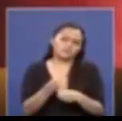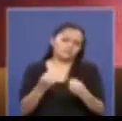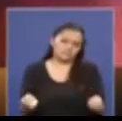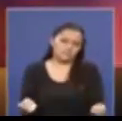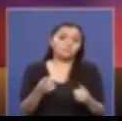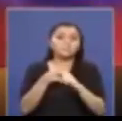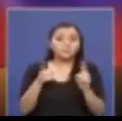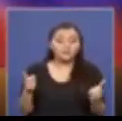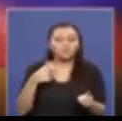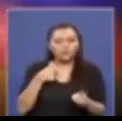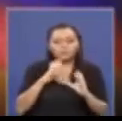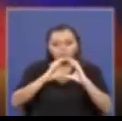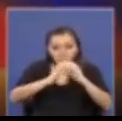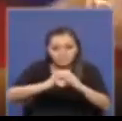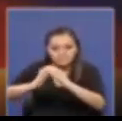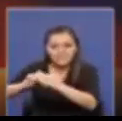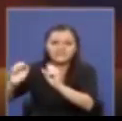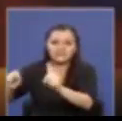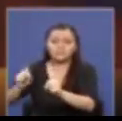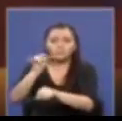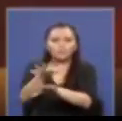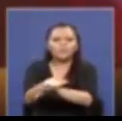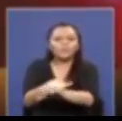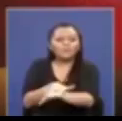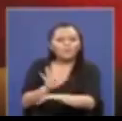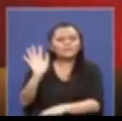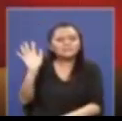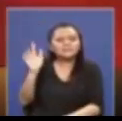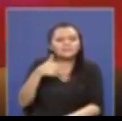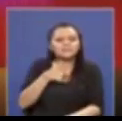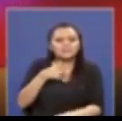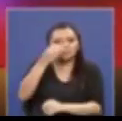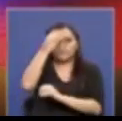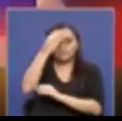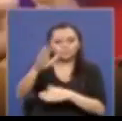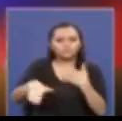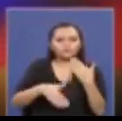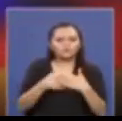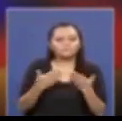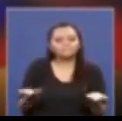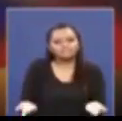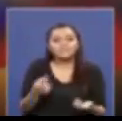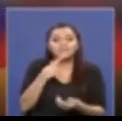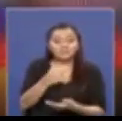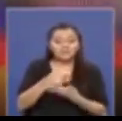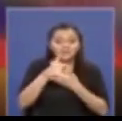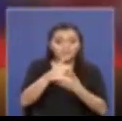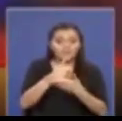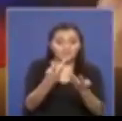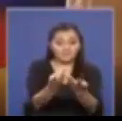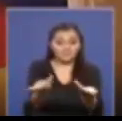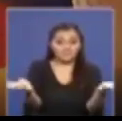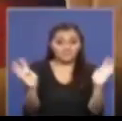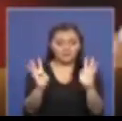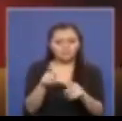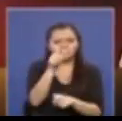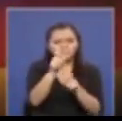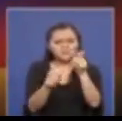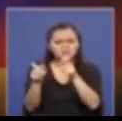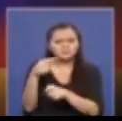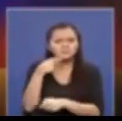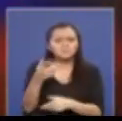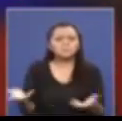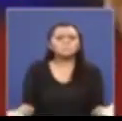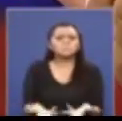y técnicamente. Y nos hemos demorado precisamente para tener toda la información. Los beneficiarios. Esto